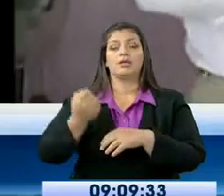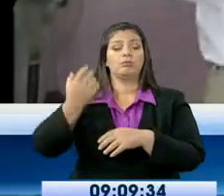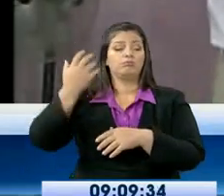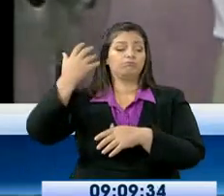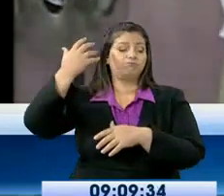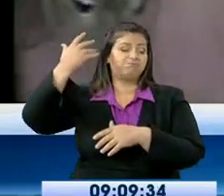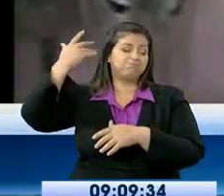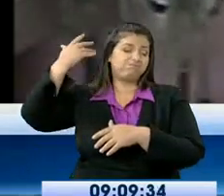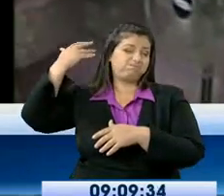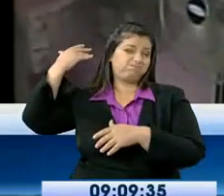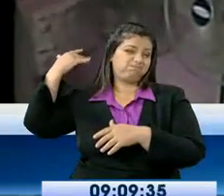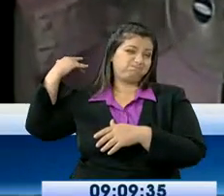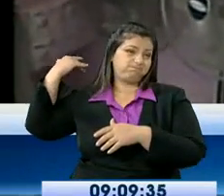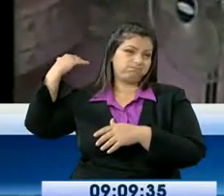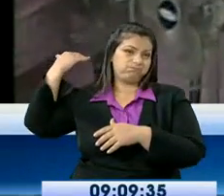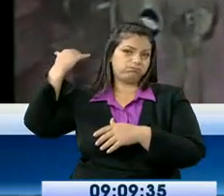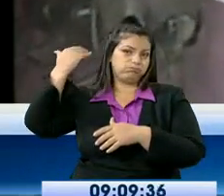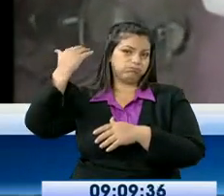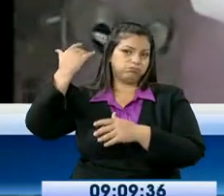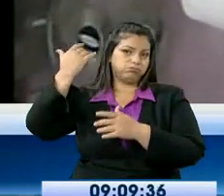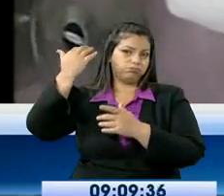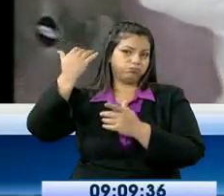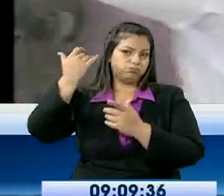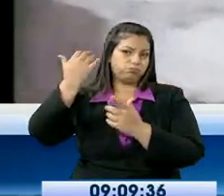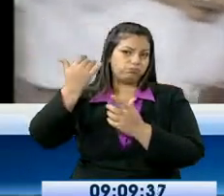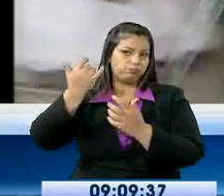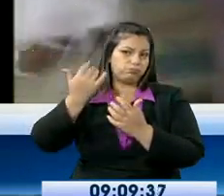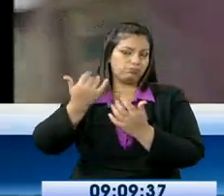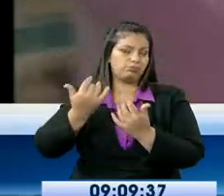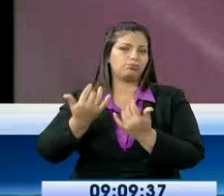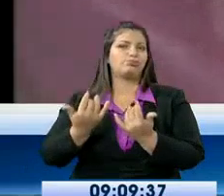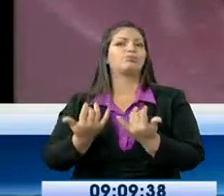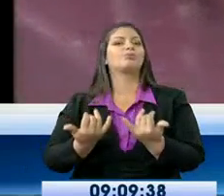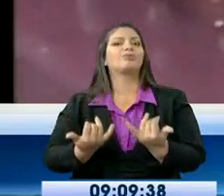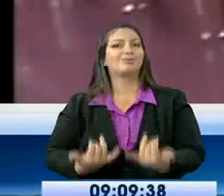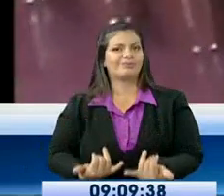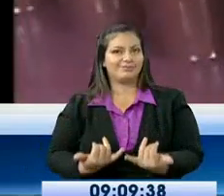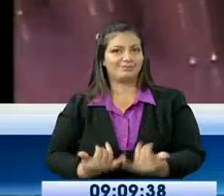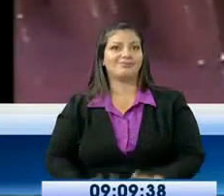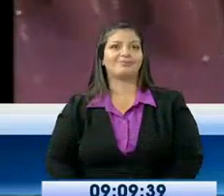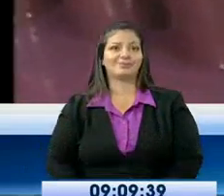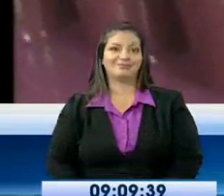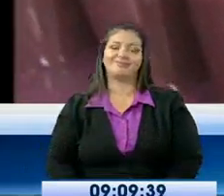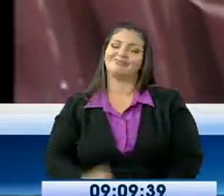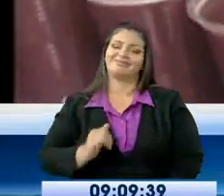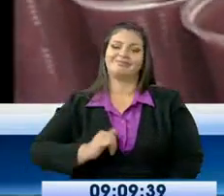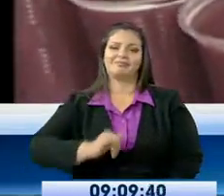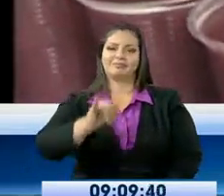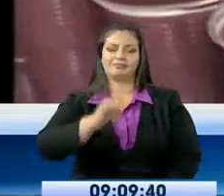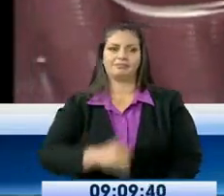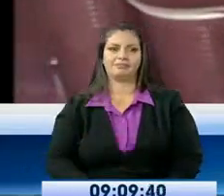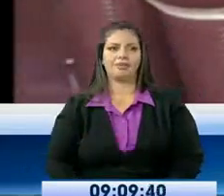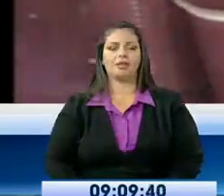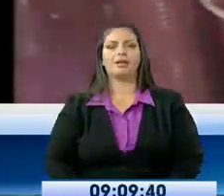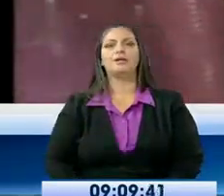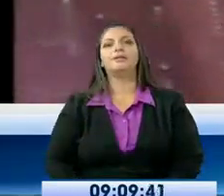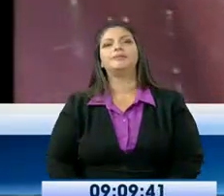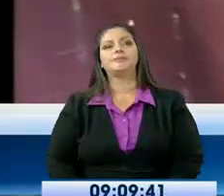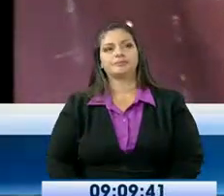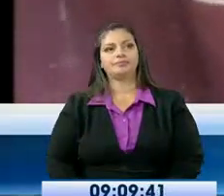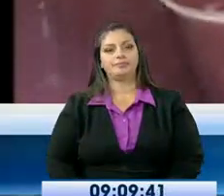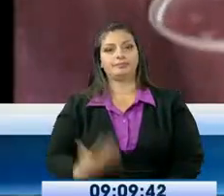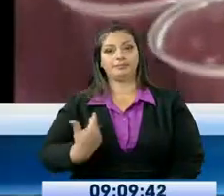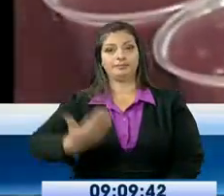por ejemplo, rituales de muerte, siempre se daba una bebida así parecida. Cuando vinieron los españoles y conquistaron, por ejemplo, buena parte de